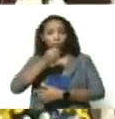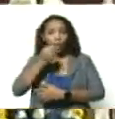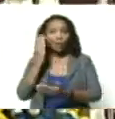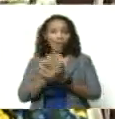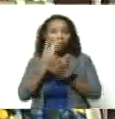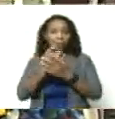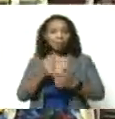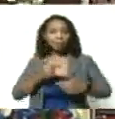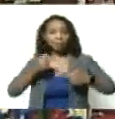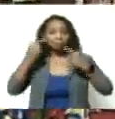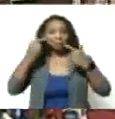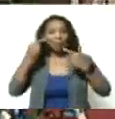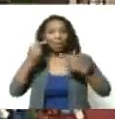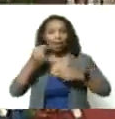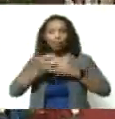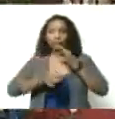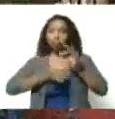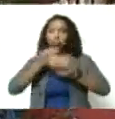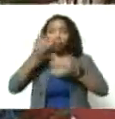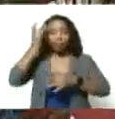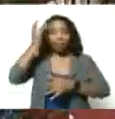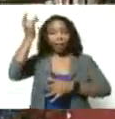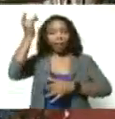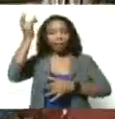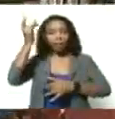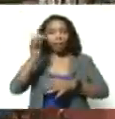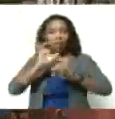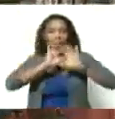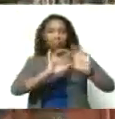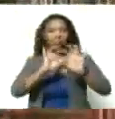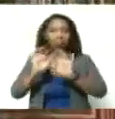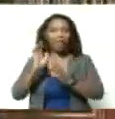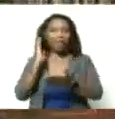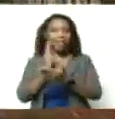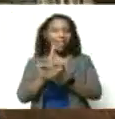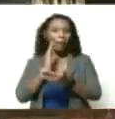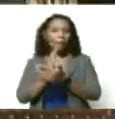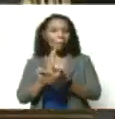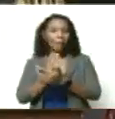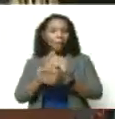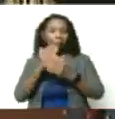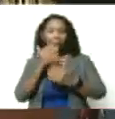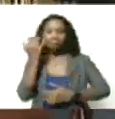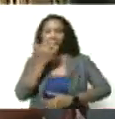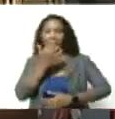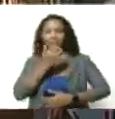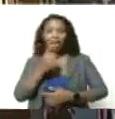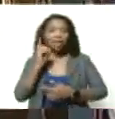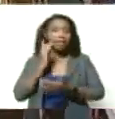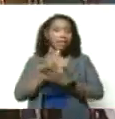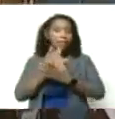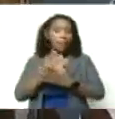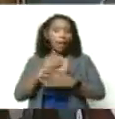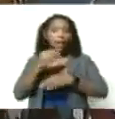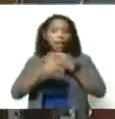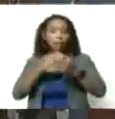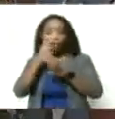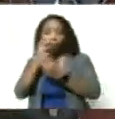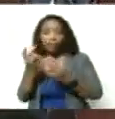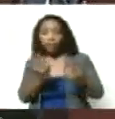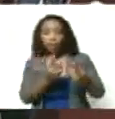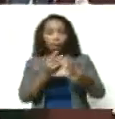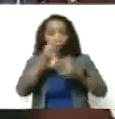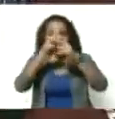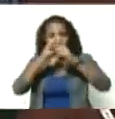sonrisa, con su comentario inteligente, jocoso, siempre con el humor. Cuando le hicimos la invitación y el